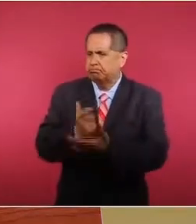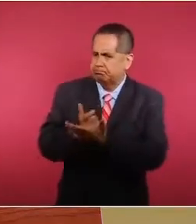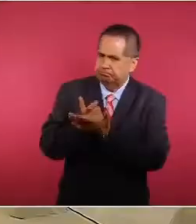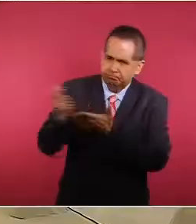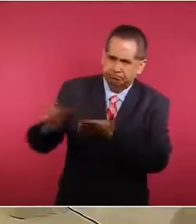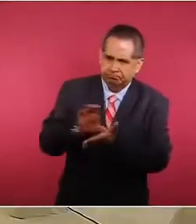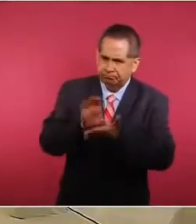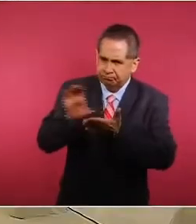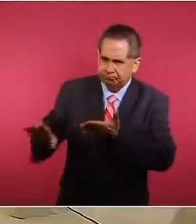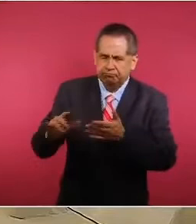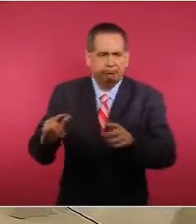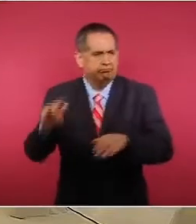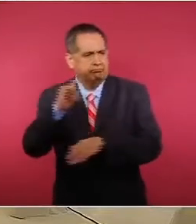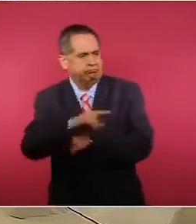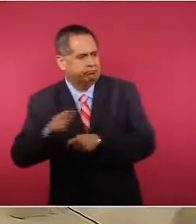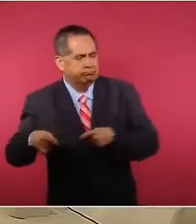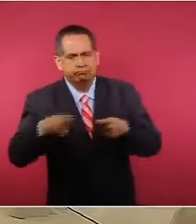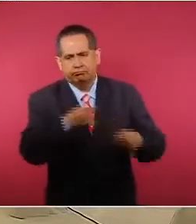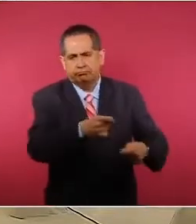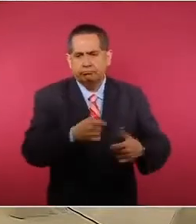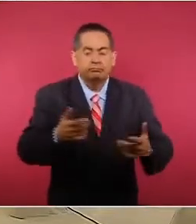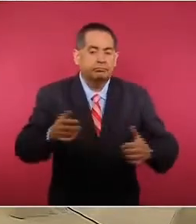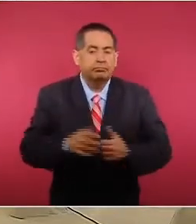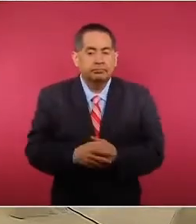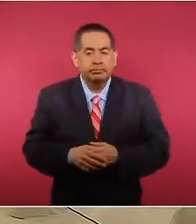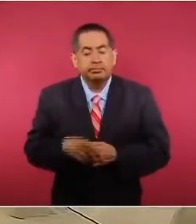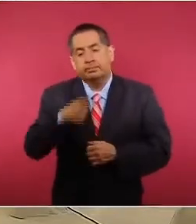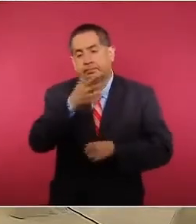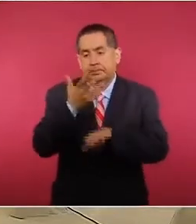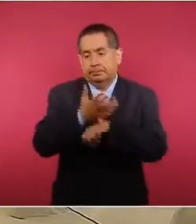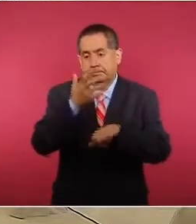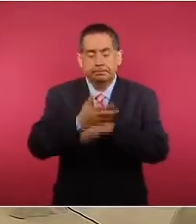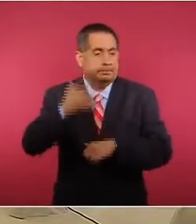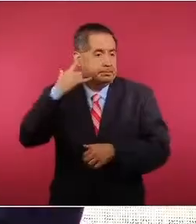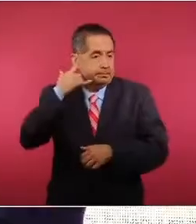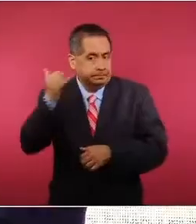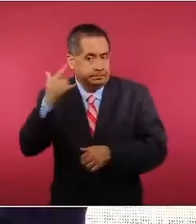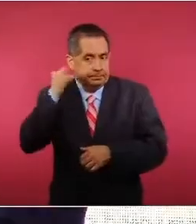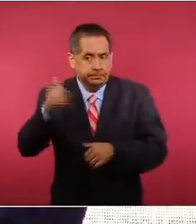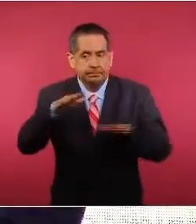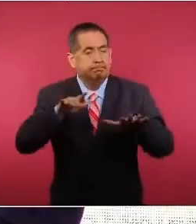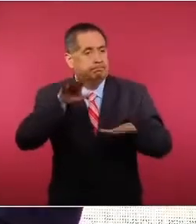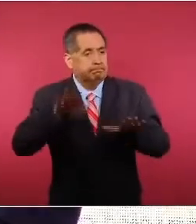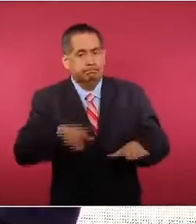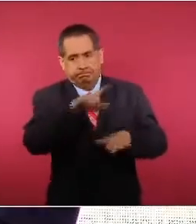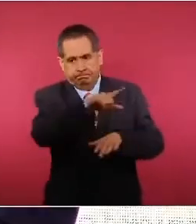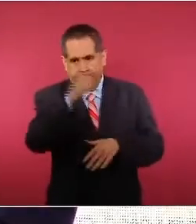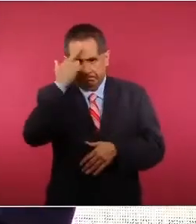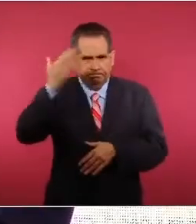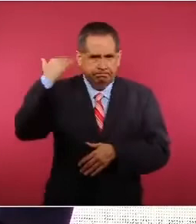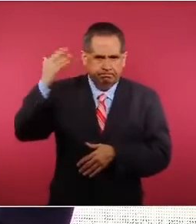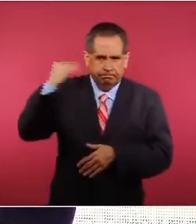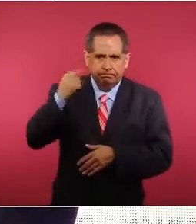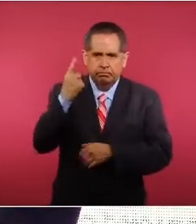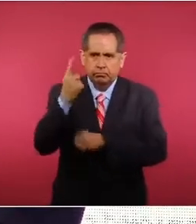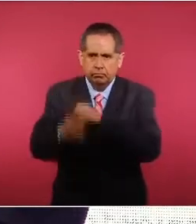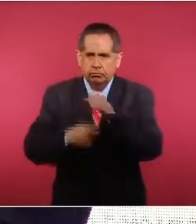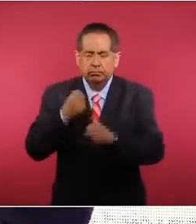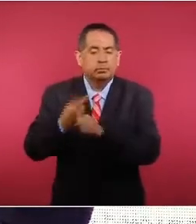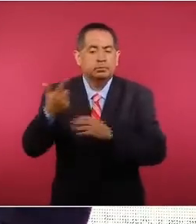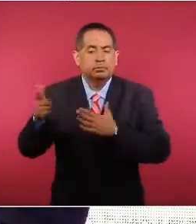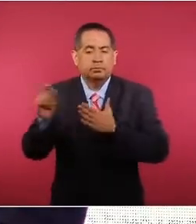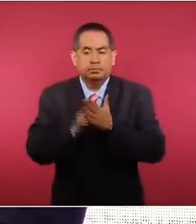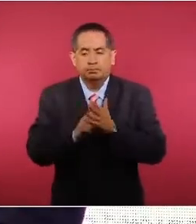aeronave. Ahora, respecto con su estancia en Victorville, California, el avión permaneció por